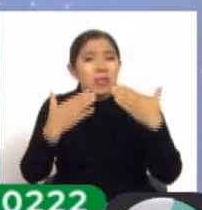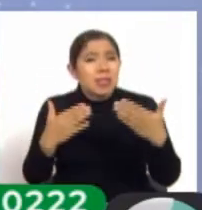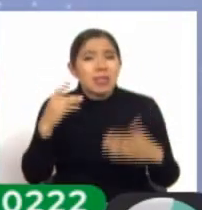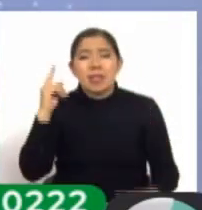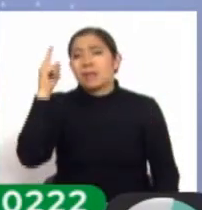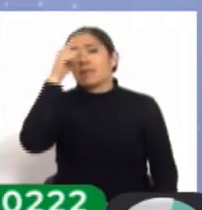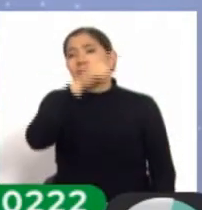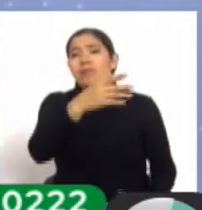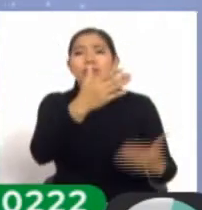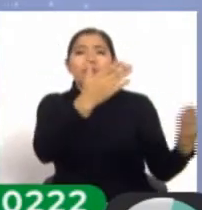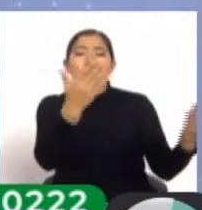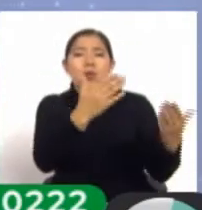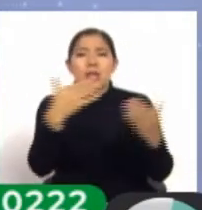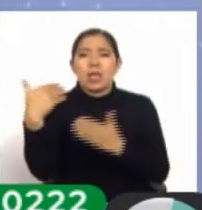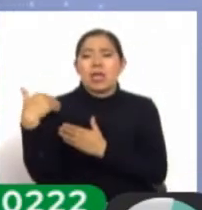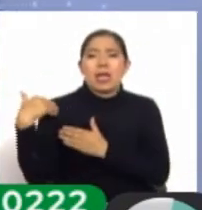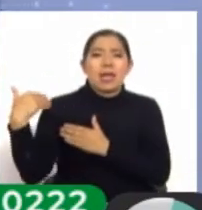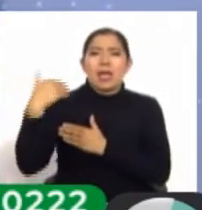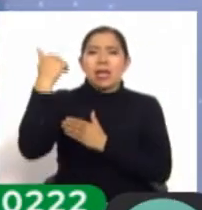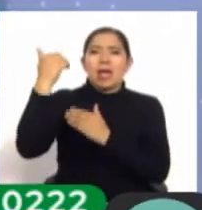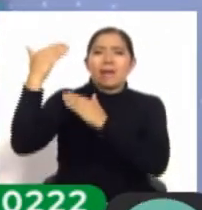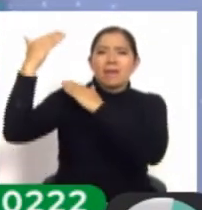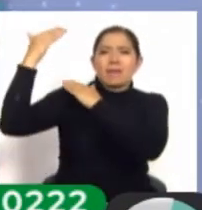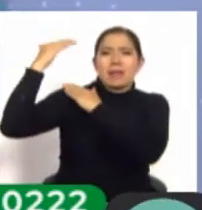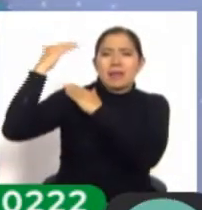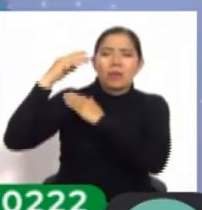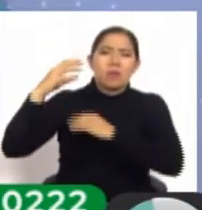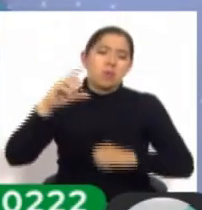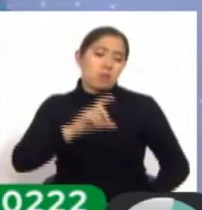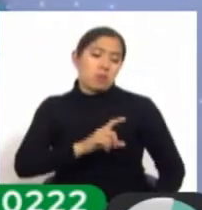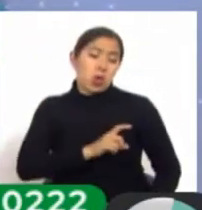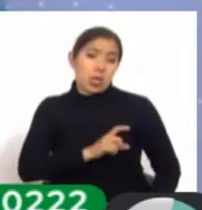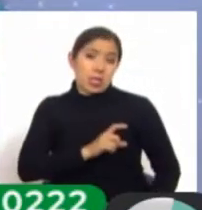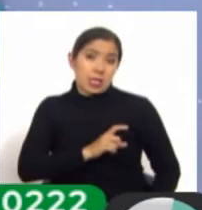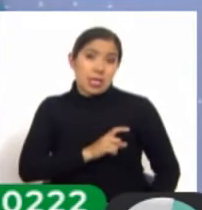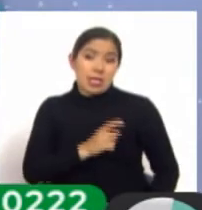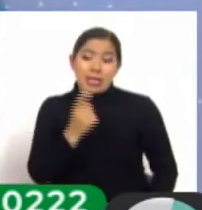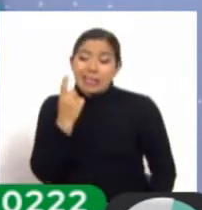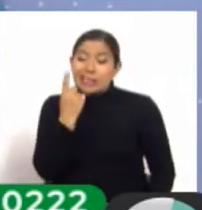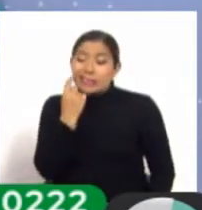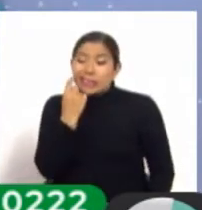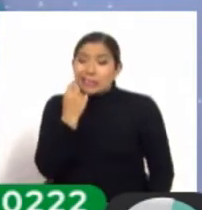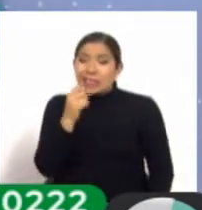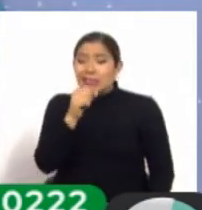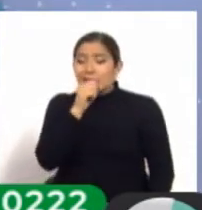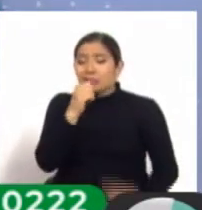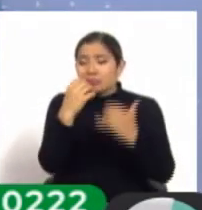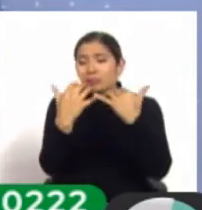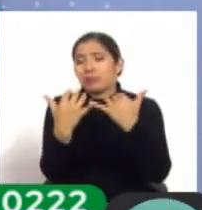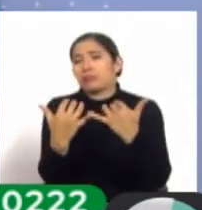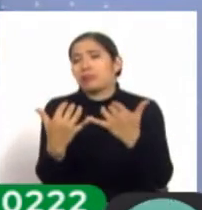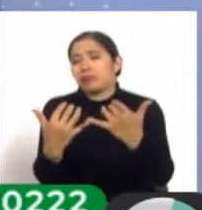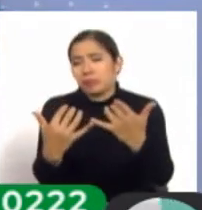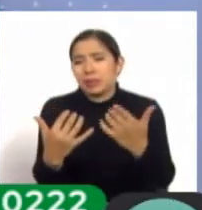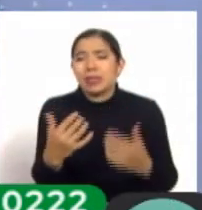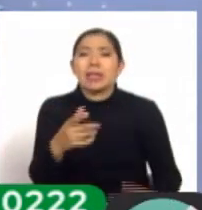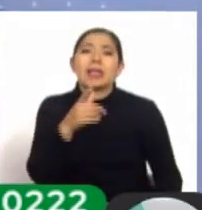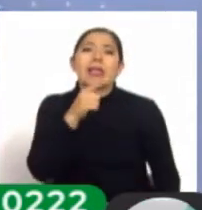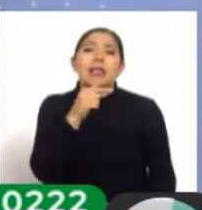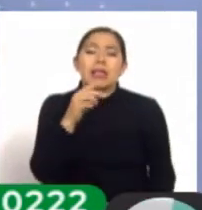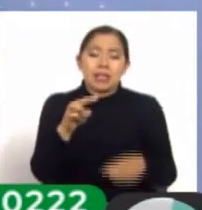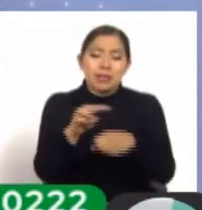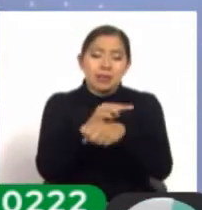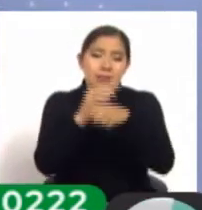el Comando Departamental de la Policía en Santa Cruz, donde hace minutos nada más se desarrollaba esta conferencia de prensa por parte del